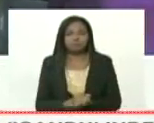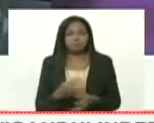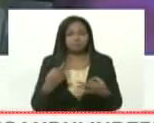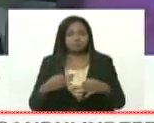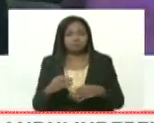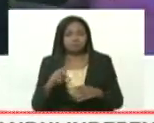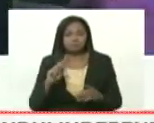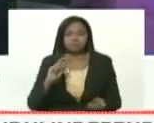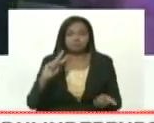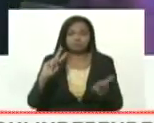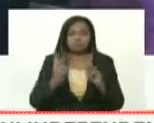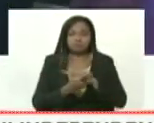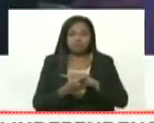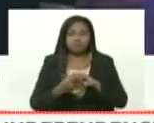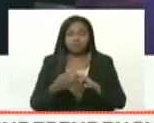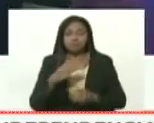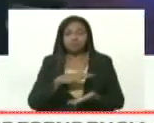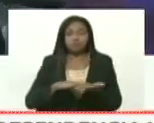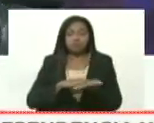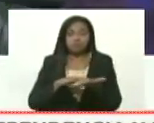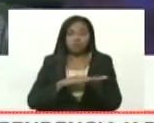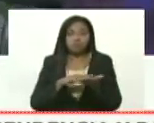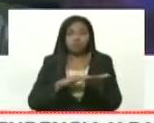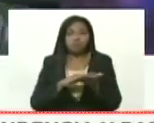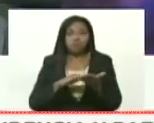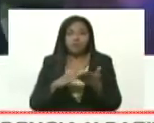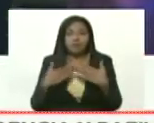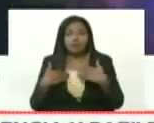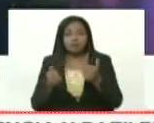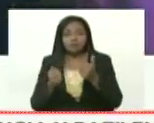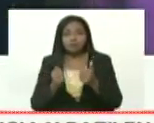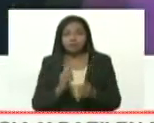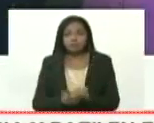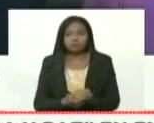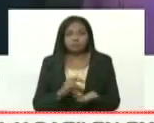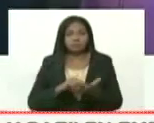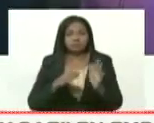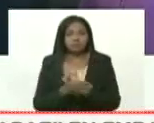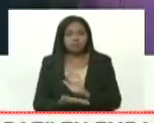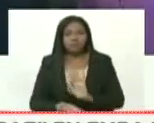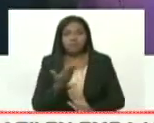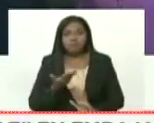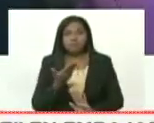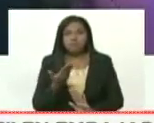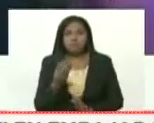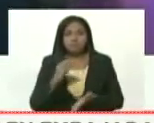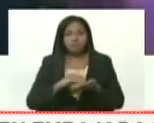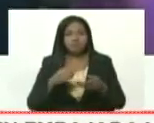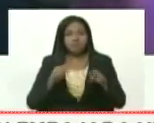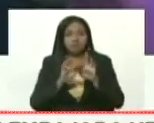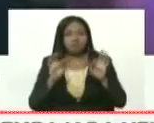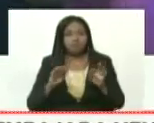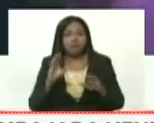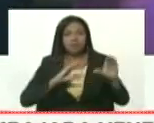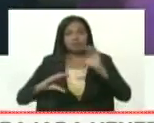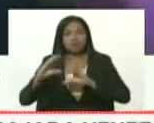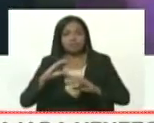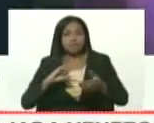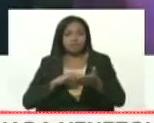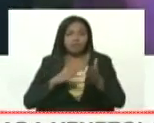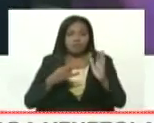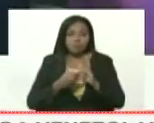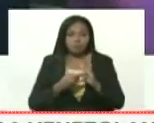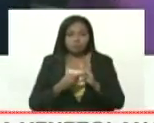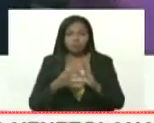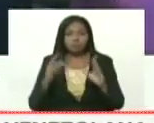ahora pasamos a soluciones en el motor salud, que es muy importante, la aplicación de la ciencia y tecnología,